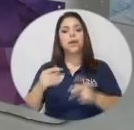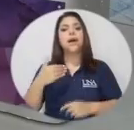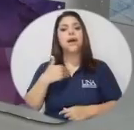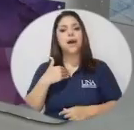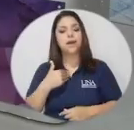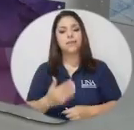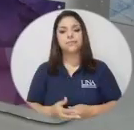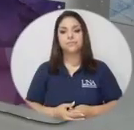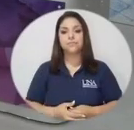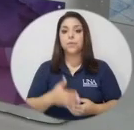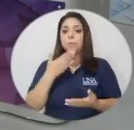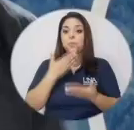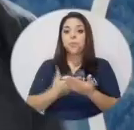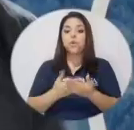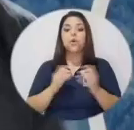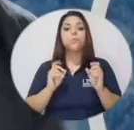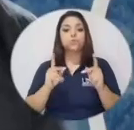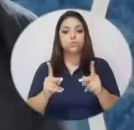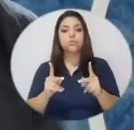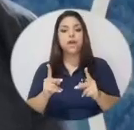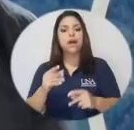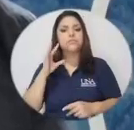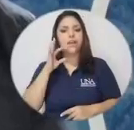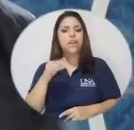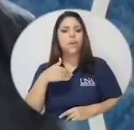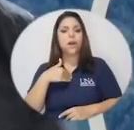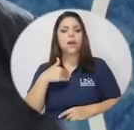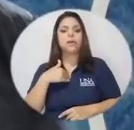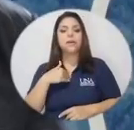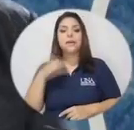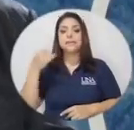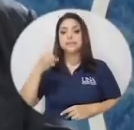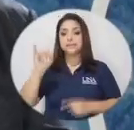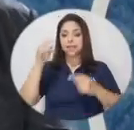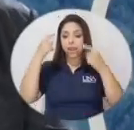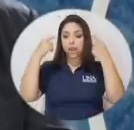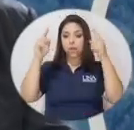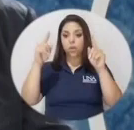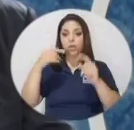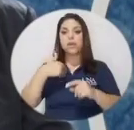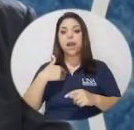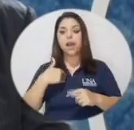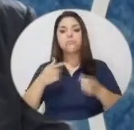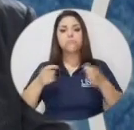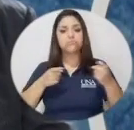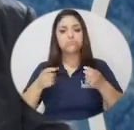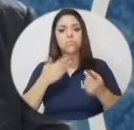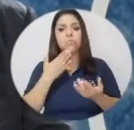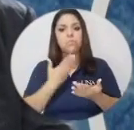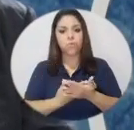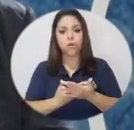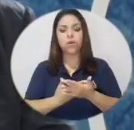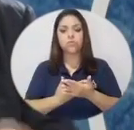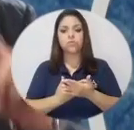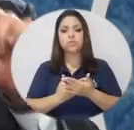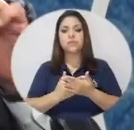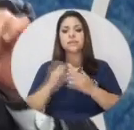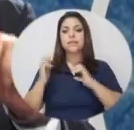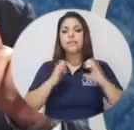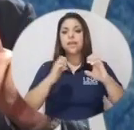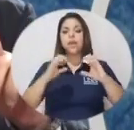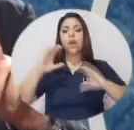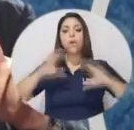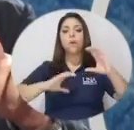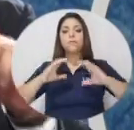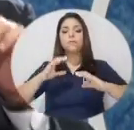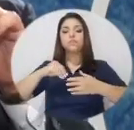oportunidades podríamos tener? Bueno, oportunidades creo que sí hay. Si uno logra tener un buen manejo de la estrategia de